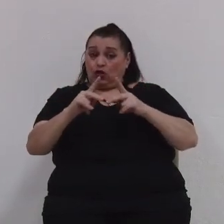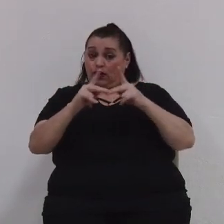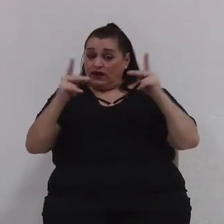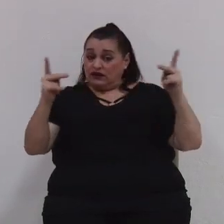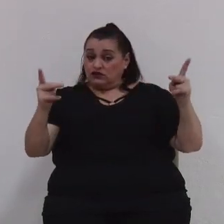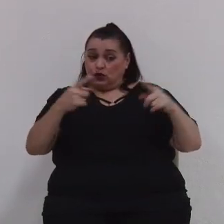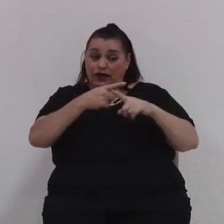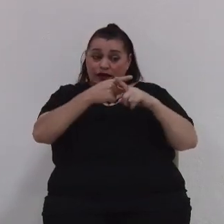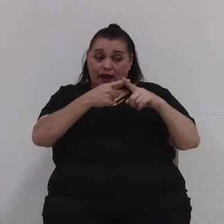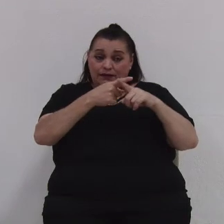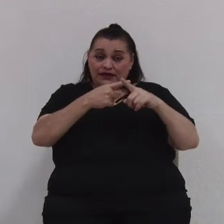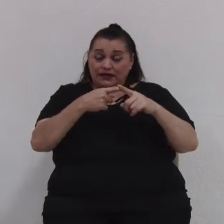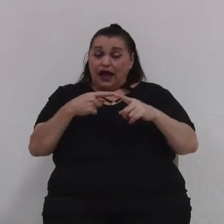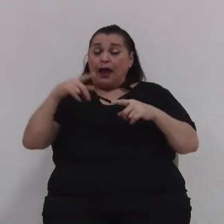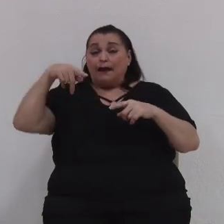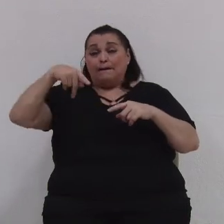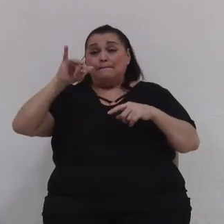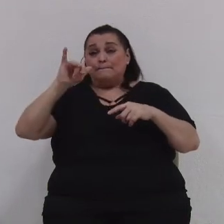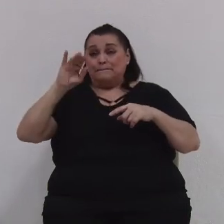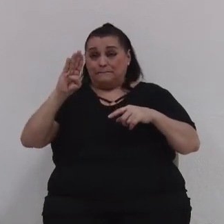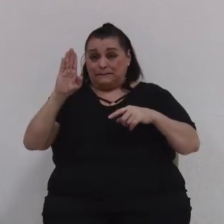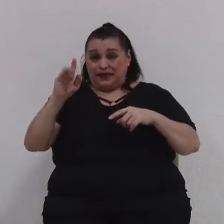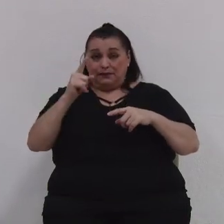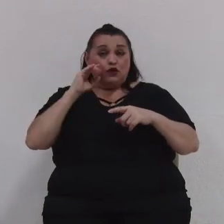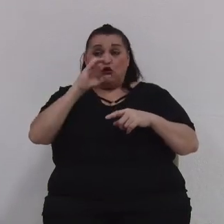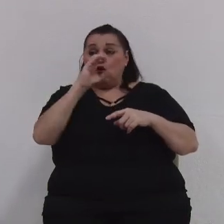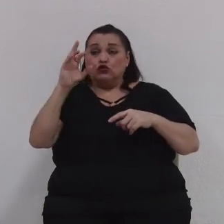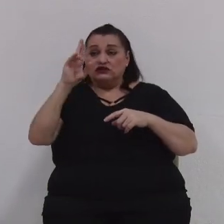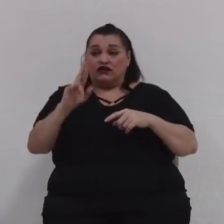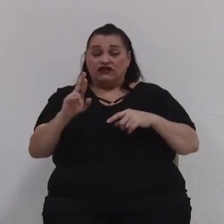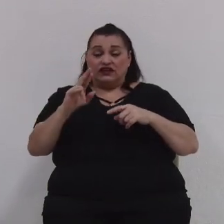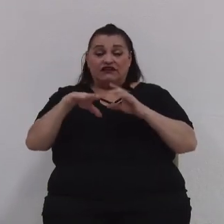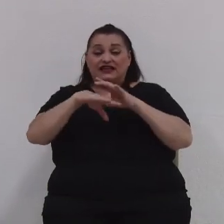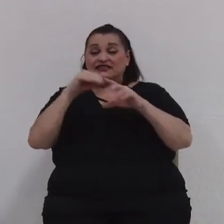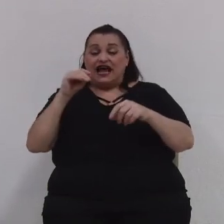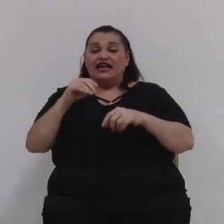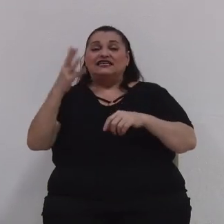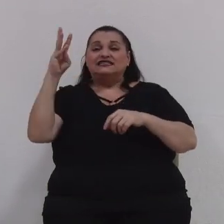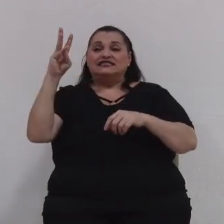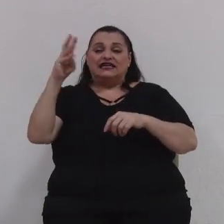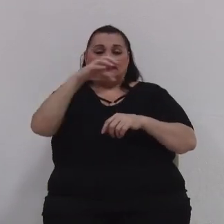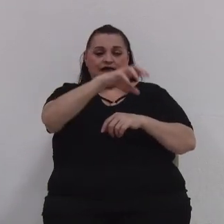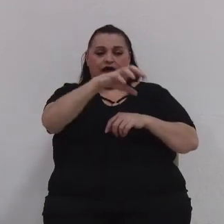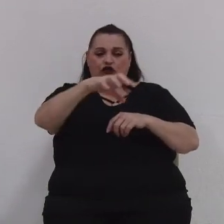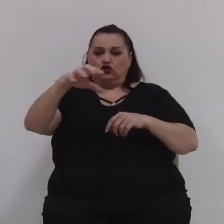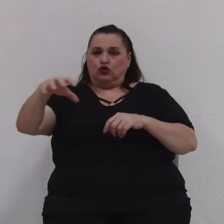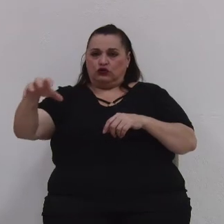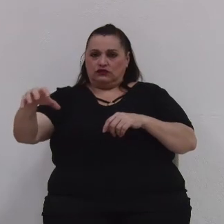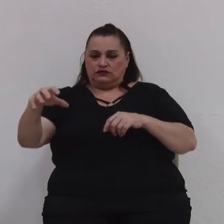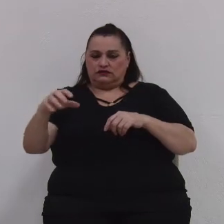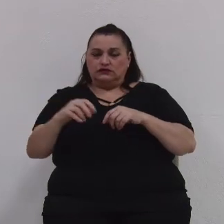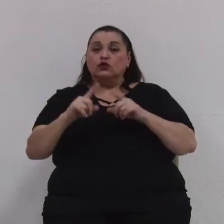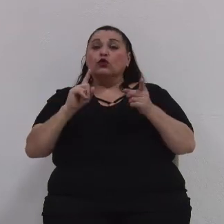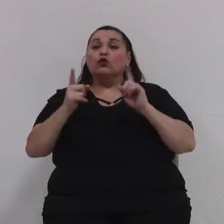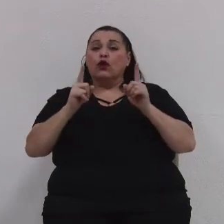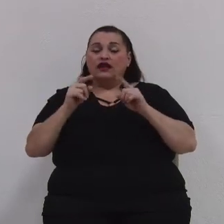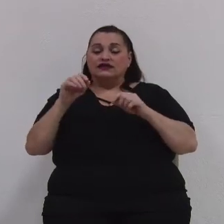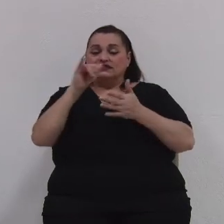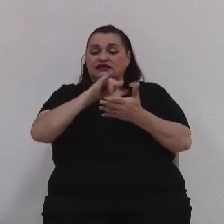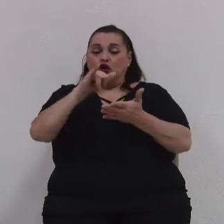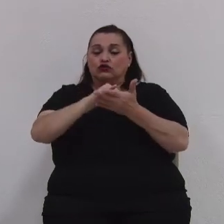mitad del Producto Interno Bruto de Costa Rica sale de 6 cantones, que son San